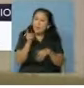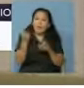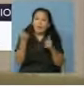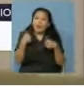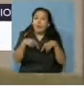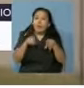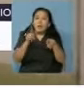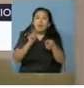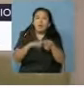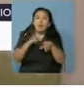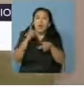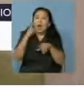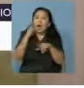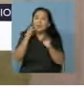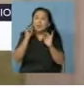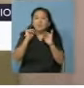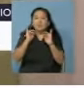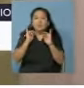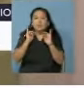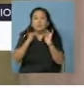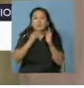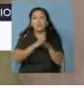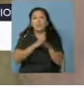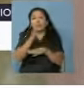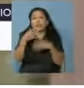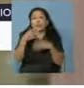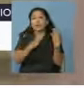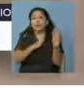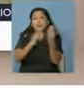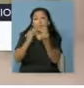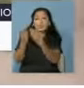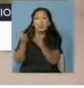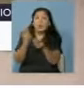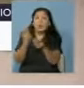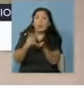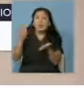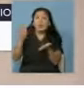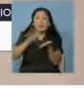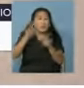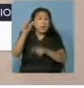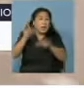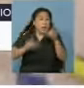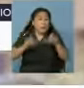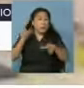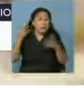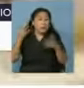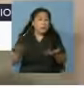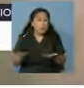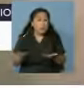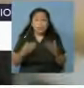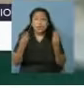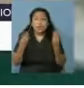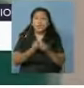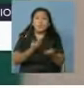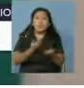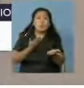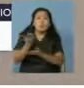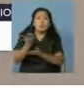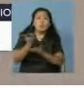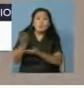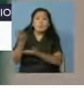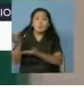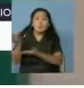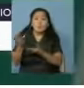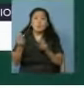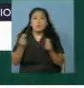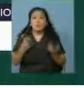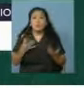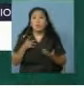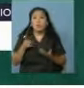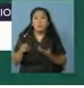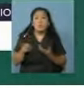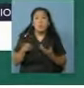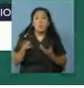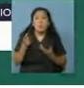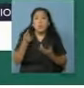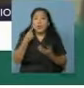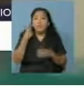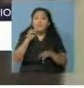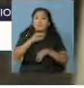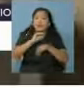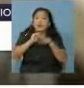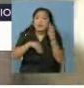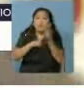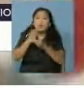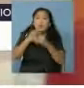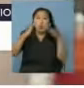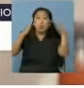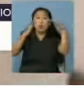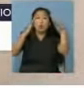ahora están los muchachos preparándose para ir a tratar de colaborar con la gente porque hubo mucha demanda de la familia que